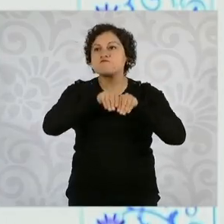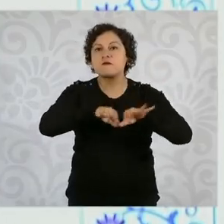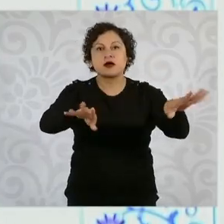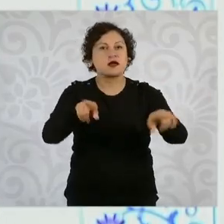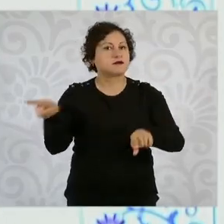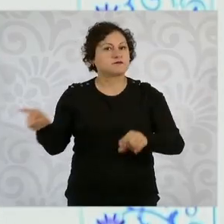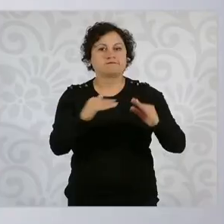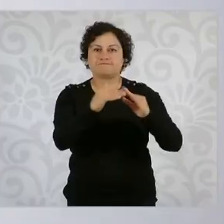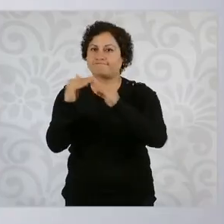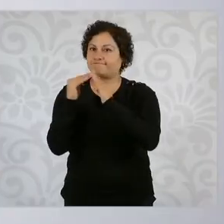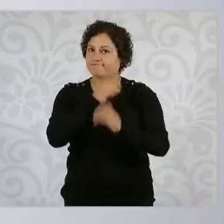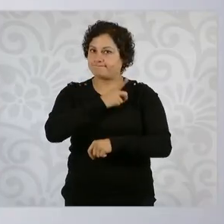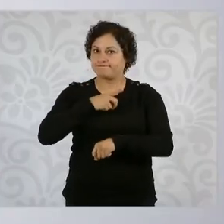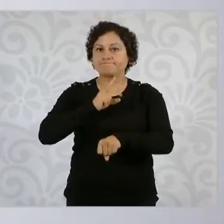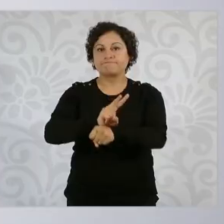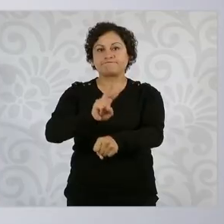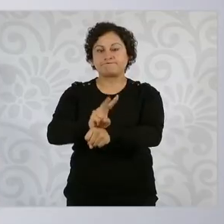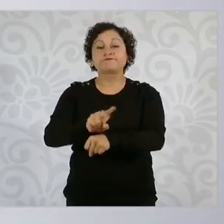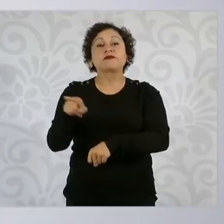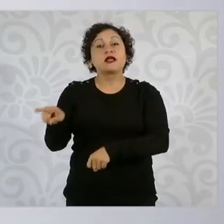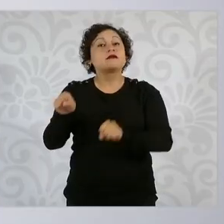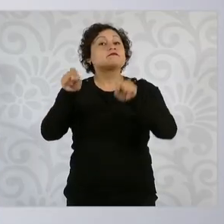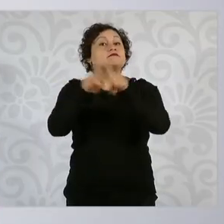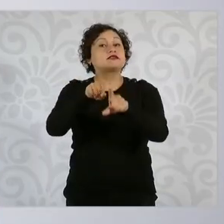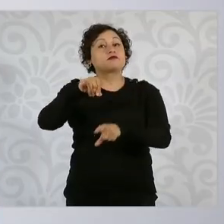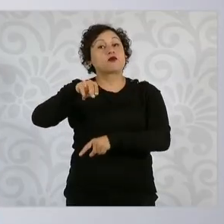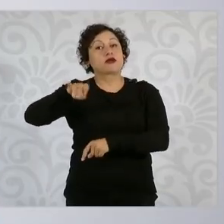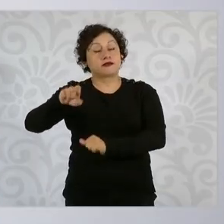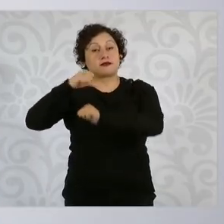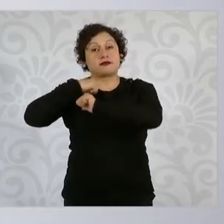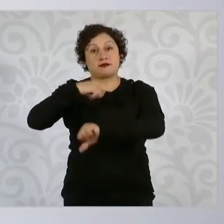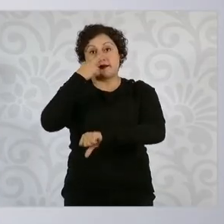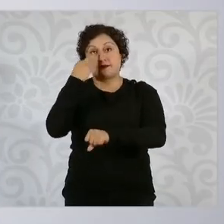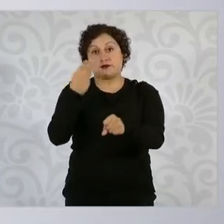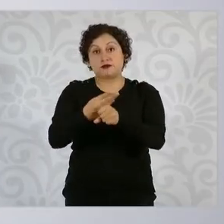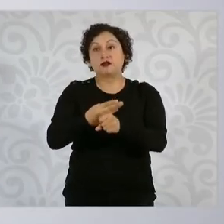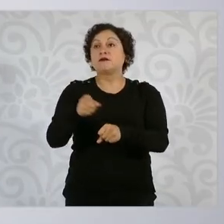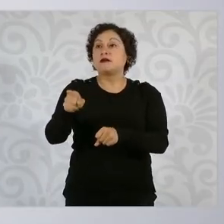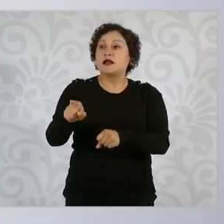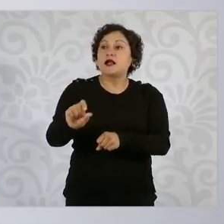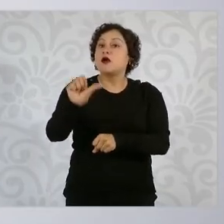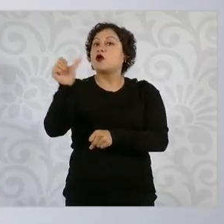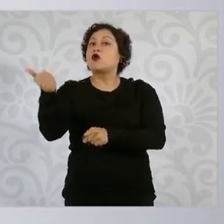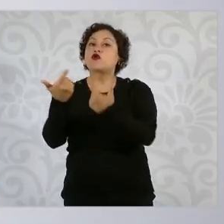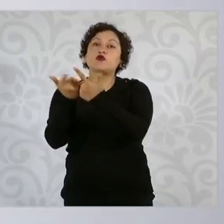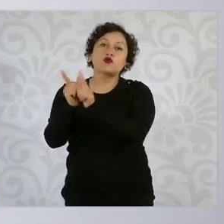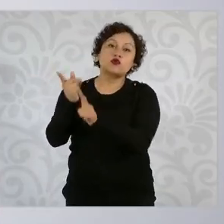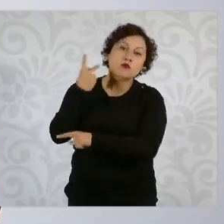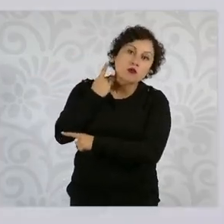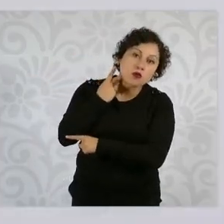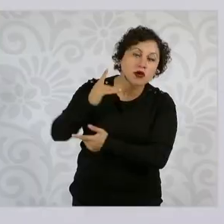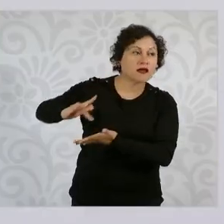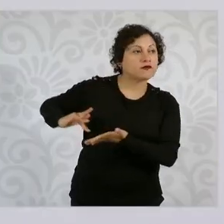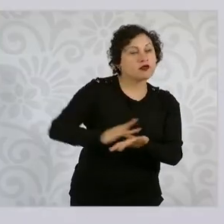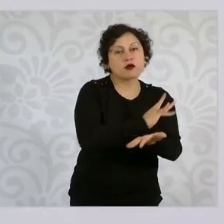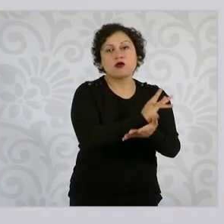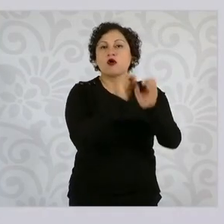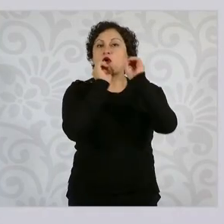promocionarse. Debe supervisar que ningún partido político o persona servidora pública realice actos